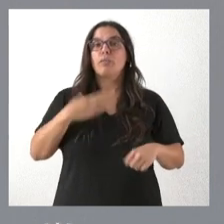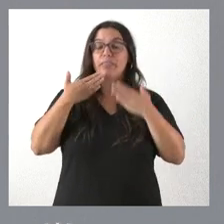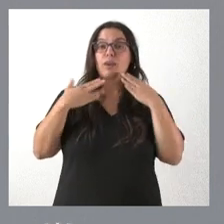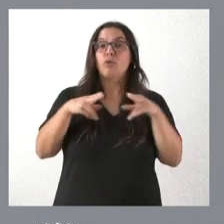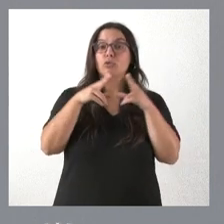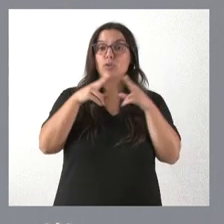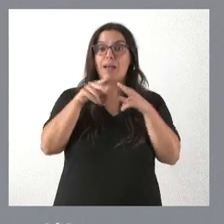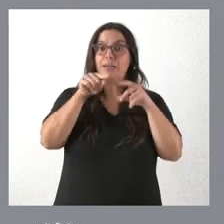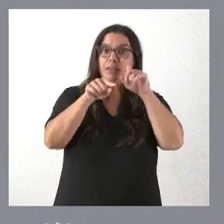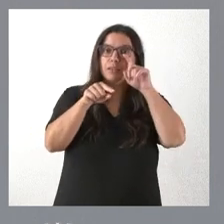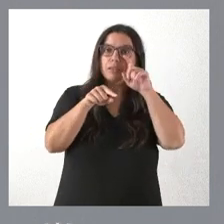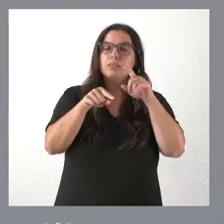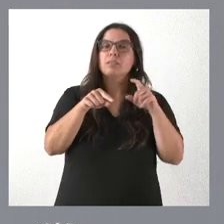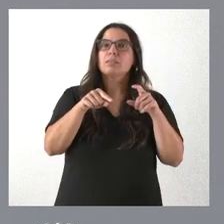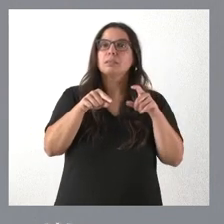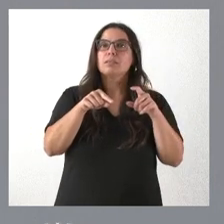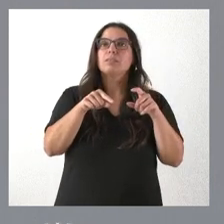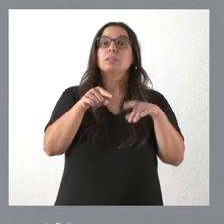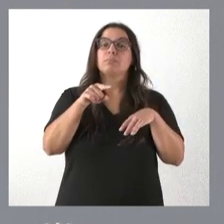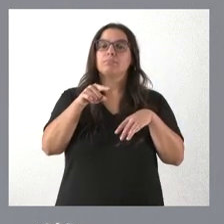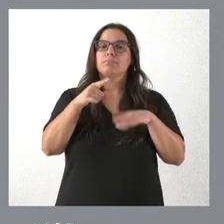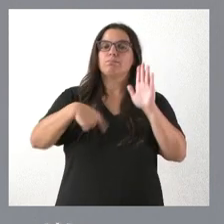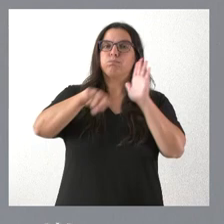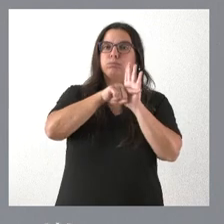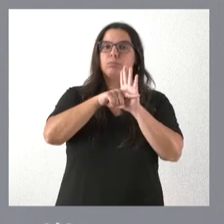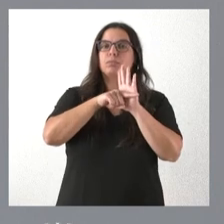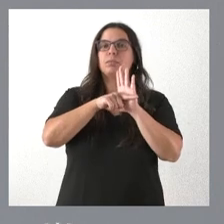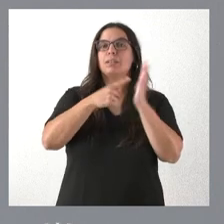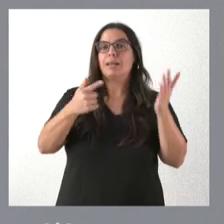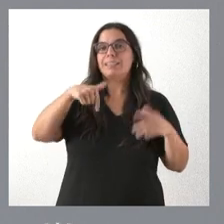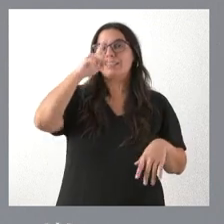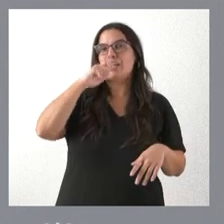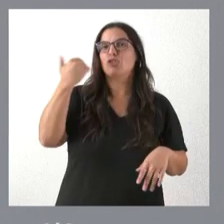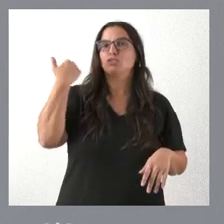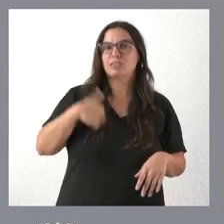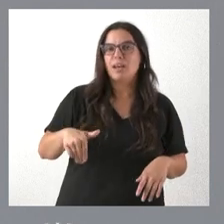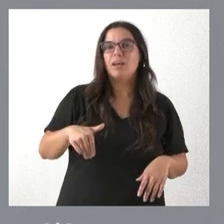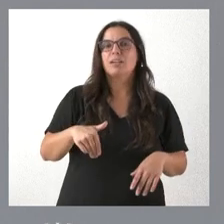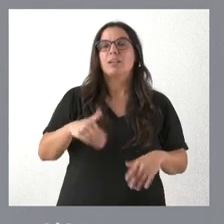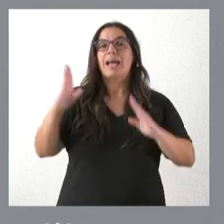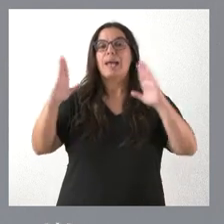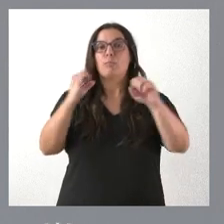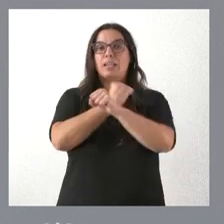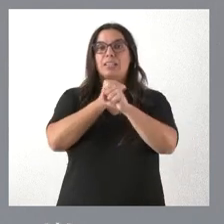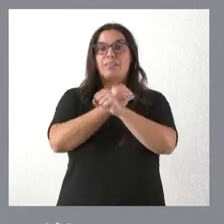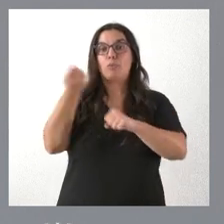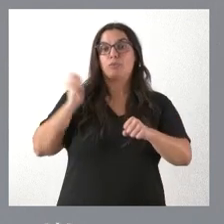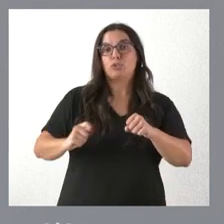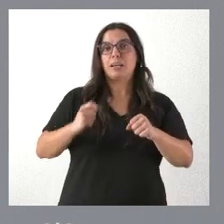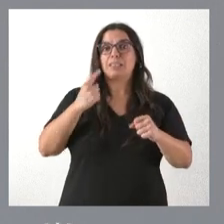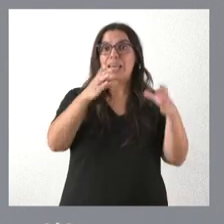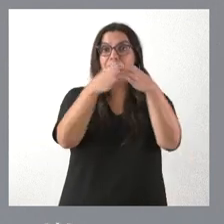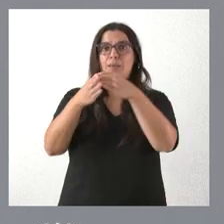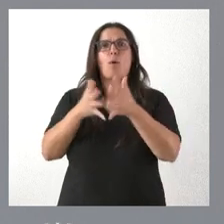forestal pues llevó ya para que este año 2023 pues hayamos ampliado el periodo de trabajo de muchos de Los profesionales de muchos de los